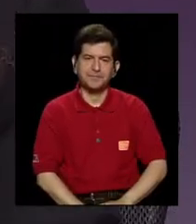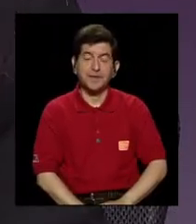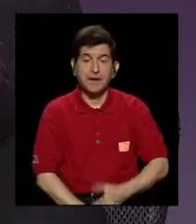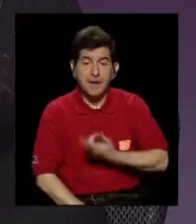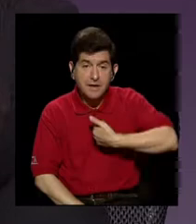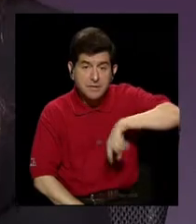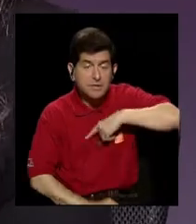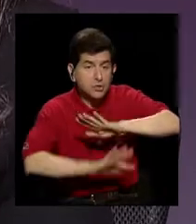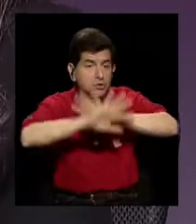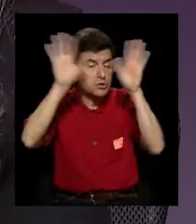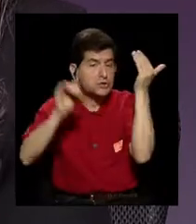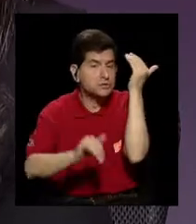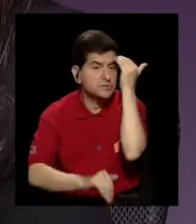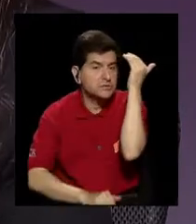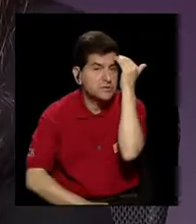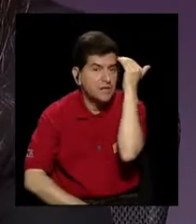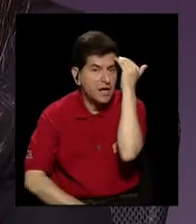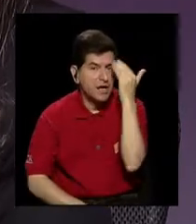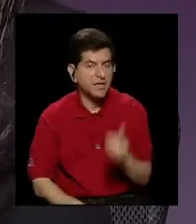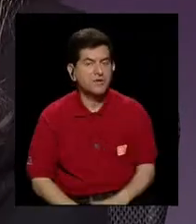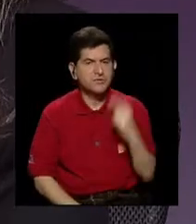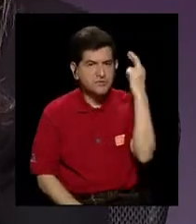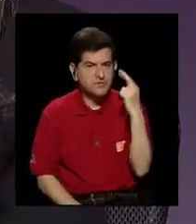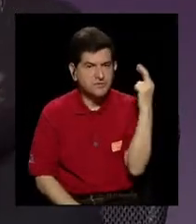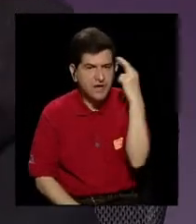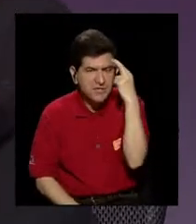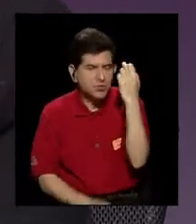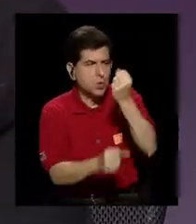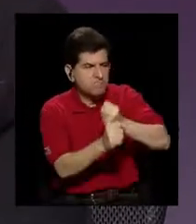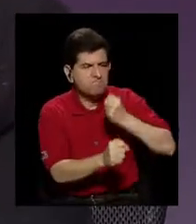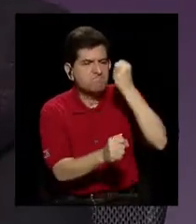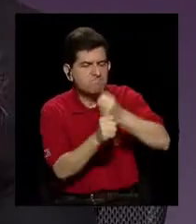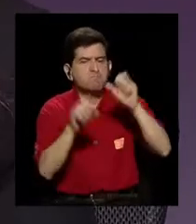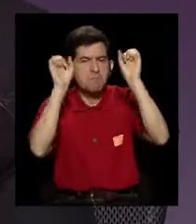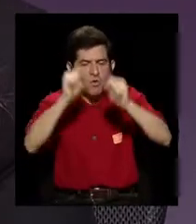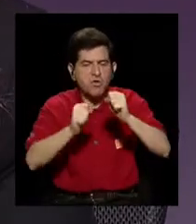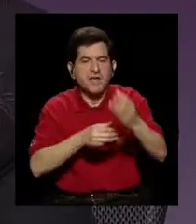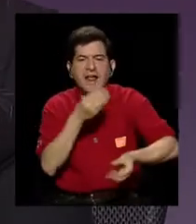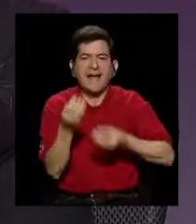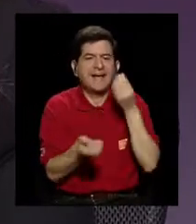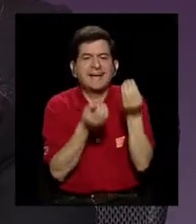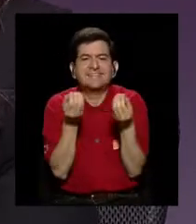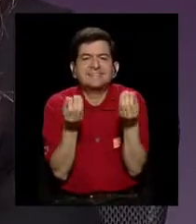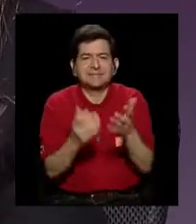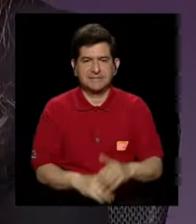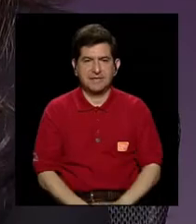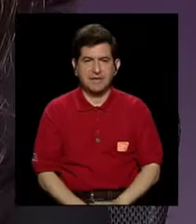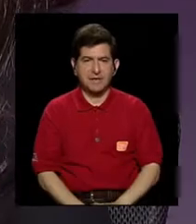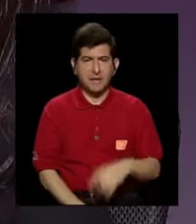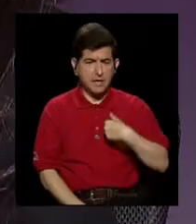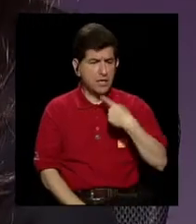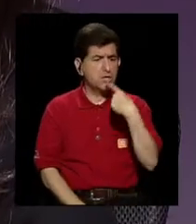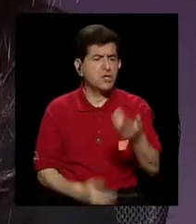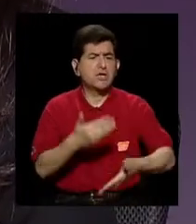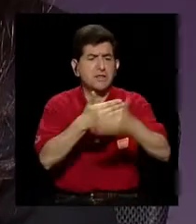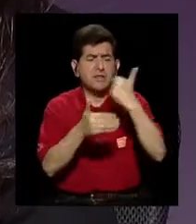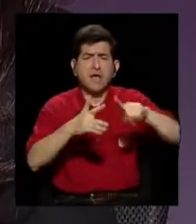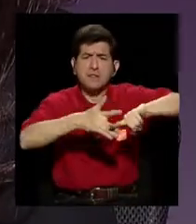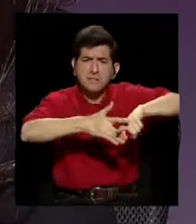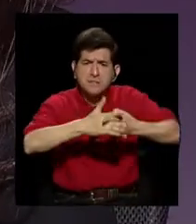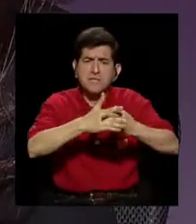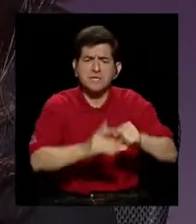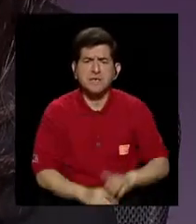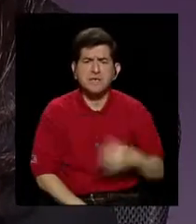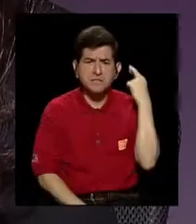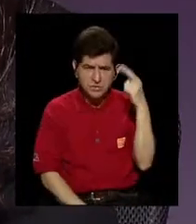Si tenemos claridad en cuanto a las causas, podemos trabajar en el qué hacer. Y cuando yo les decía al inicio de que